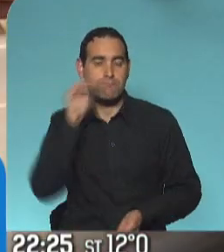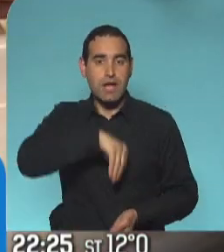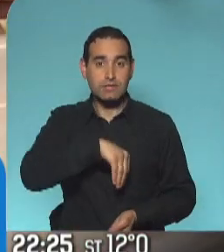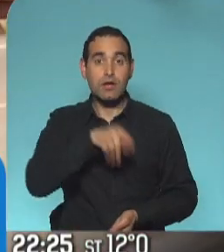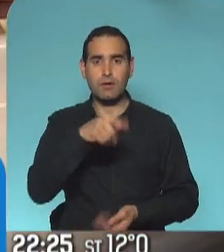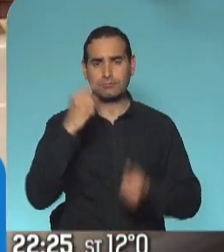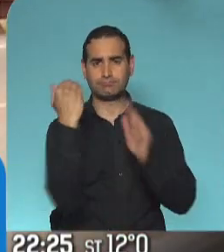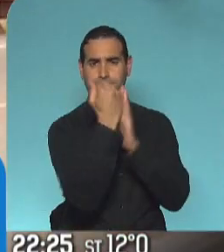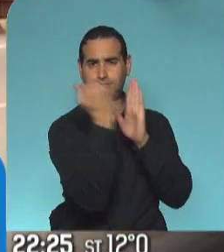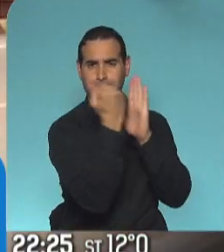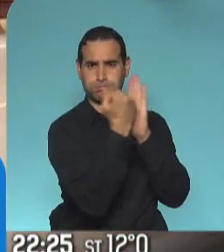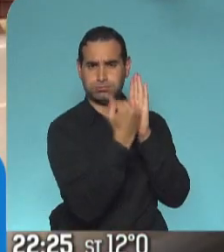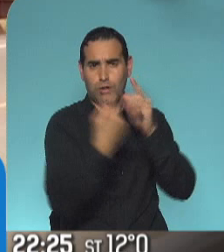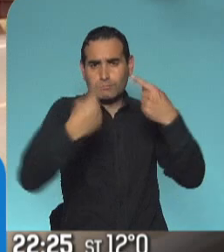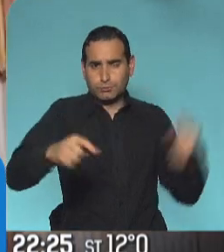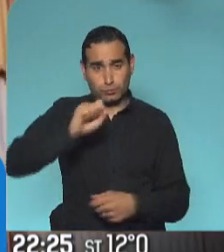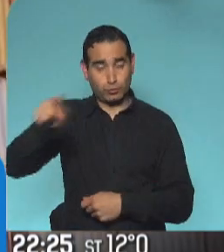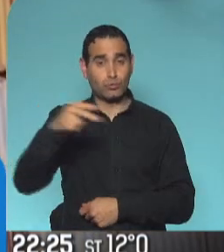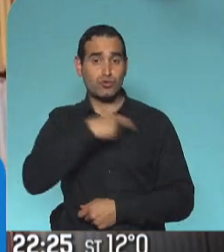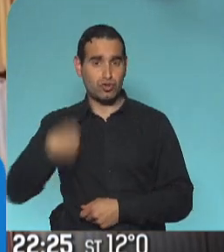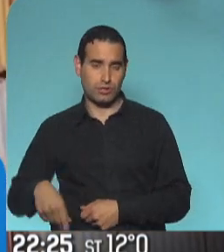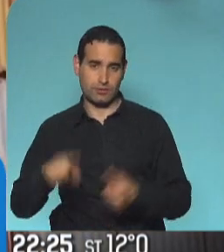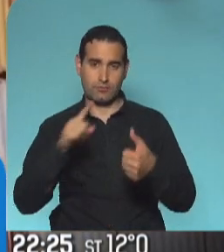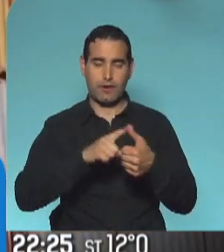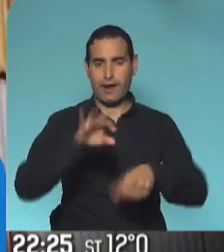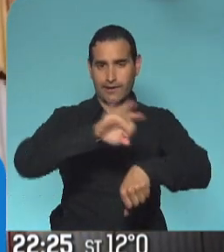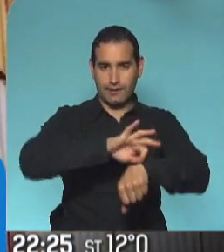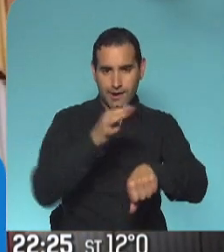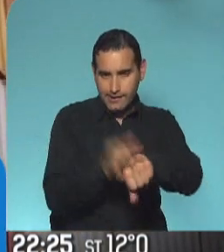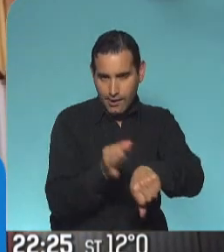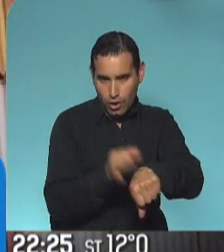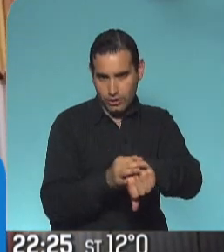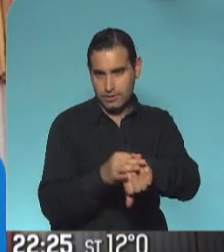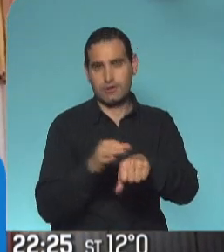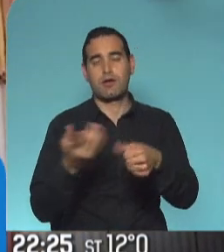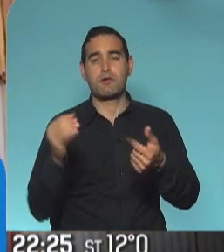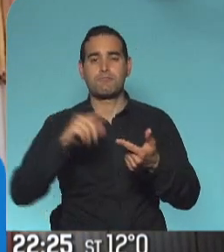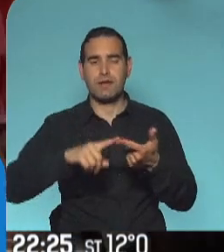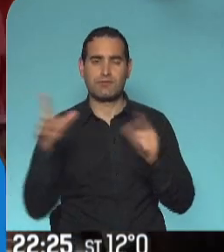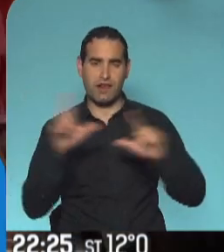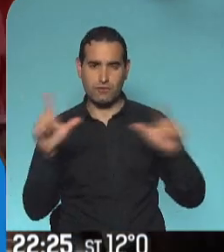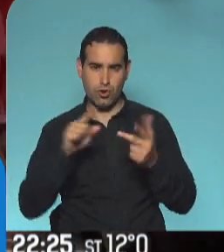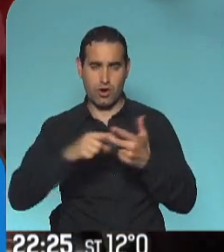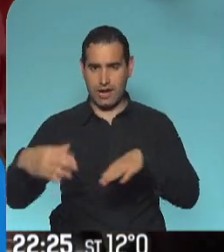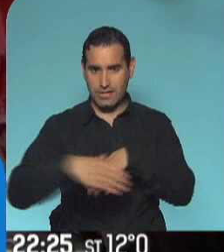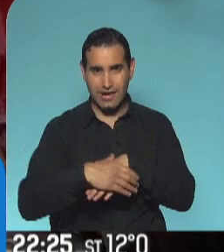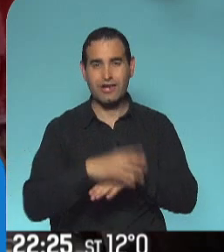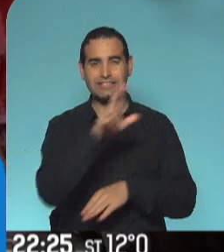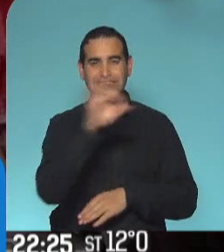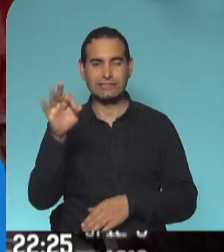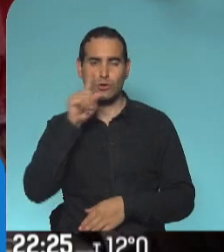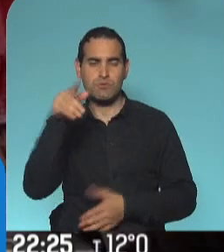una lista de ítems importados de China que van desde relojes inteligentes a televisores y calzados por